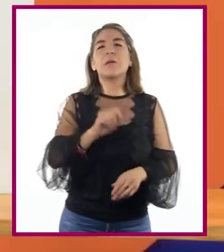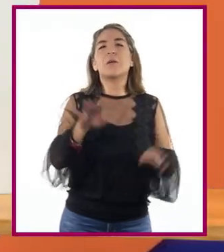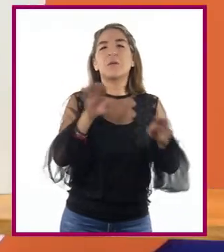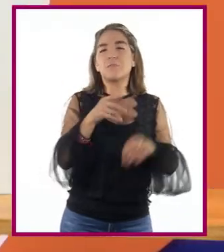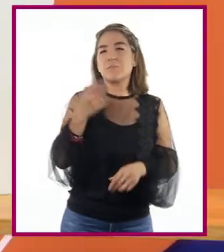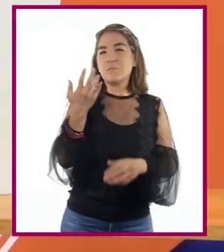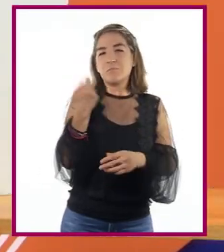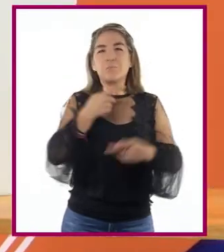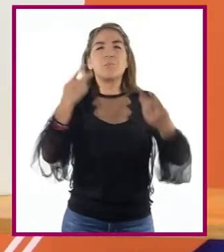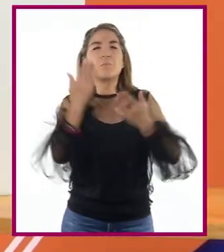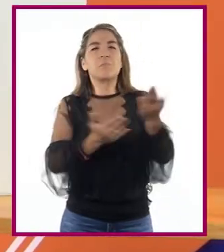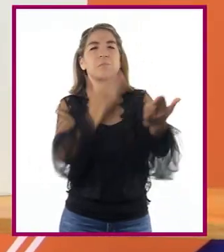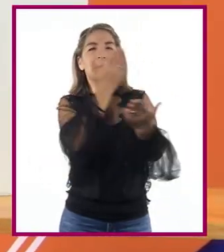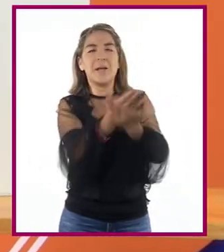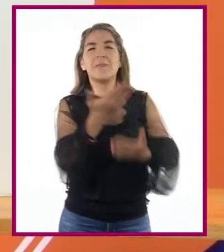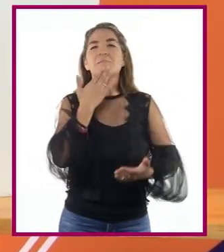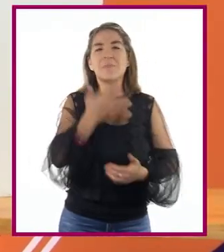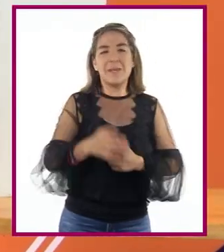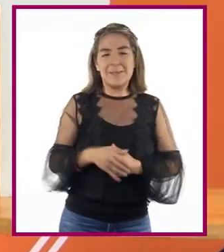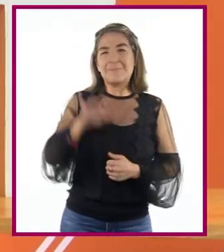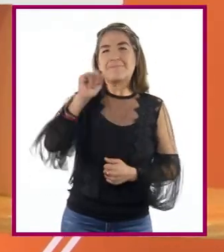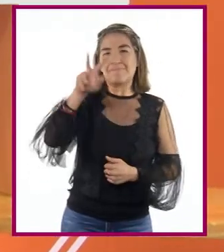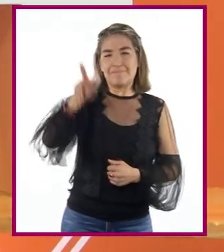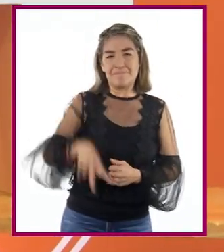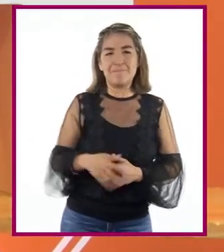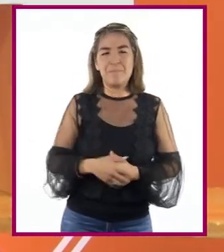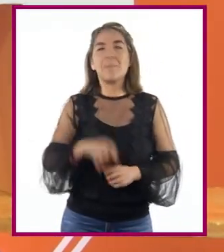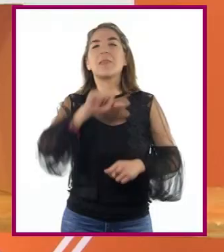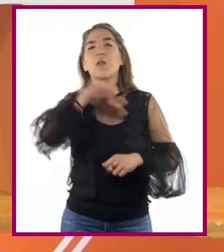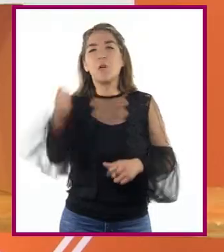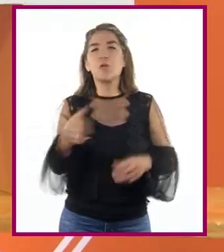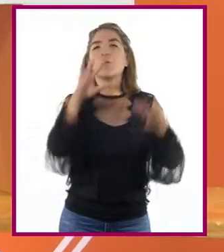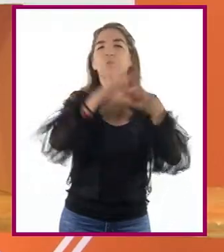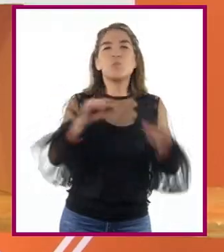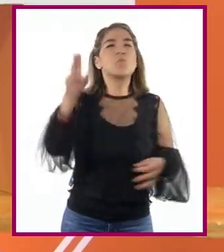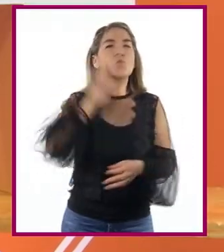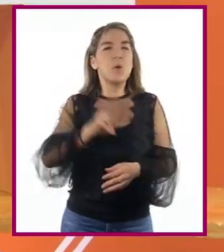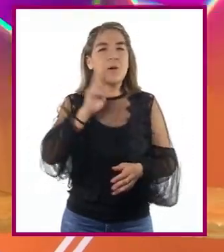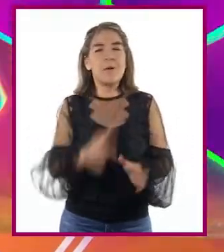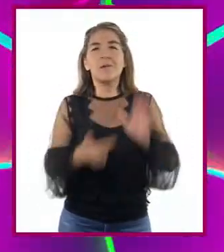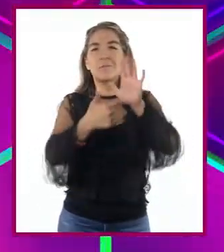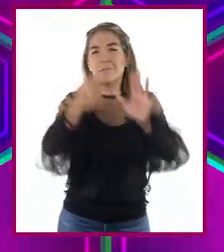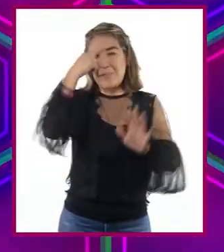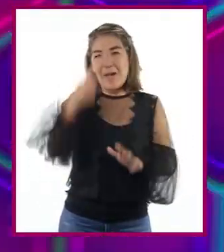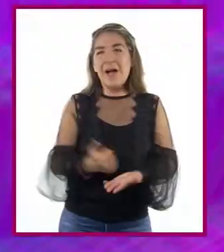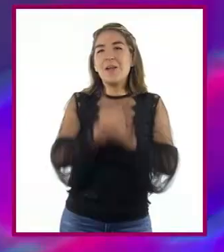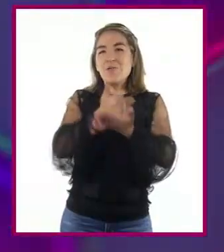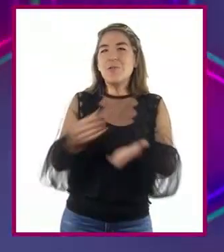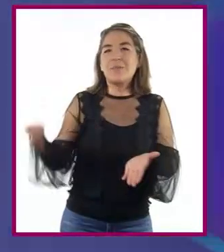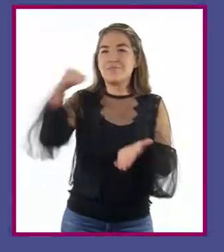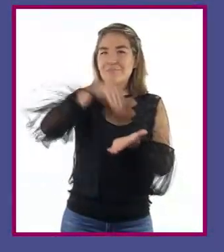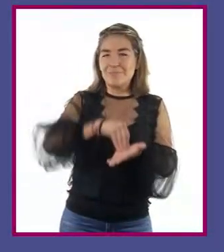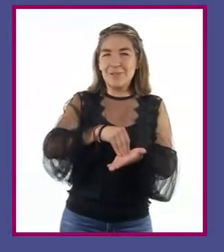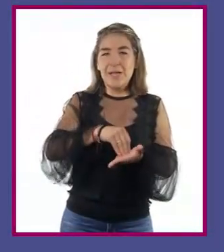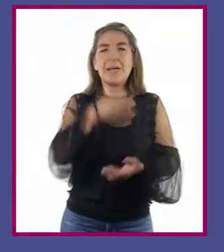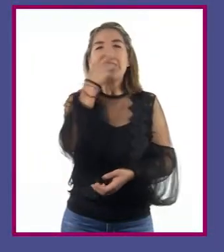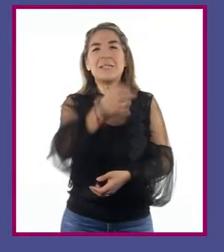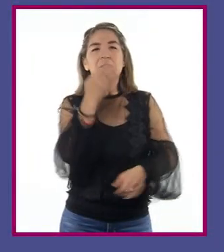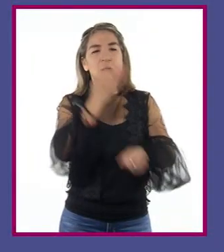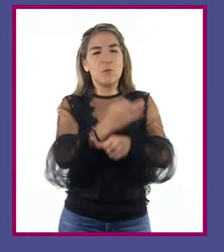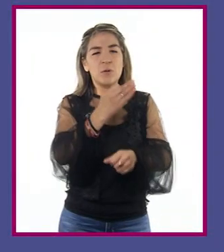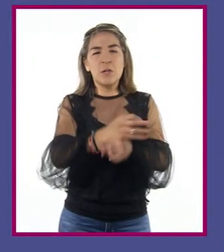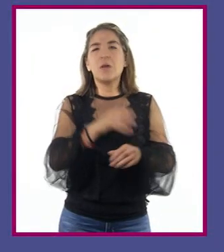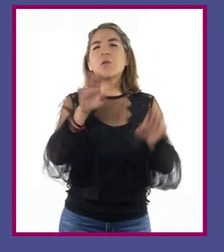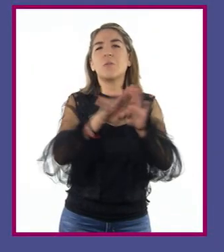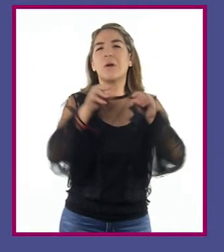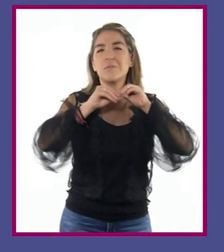¿Es verdad? Ahora lo siguiente es dar los argumentos y las pruebas que los apoyan. De acuerdo con la convocatoria que